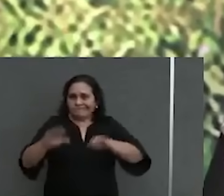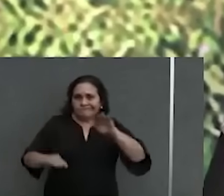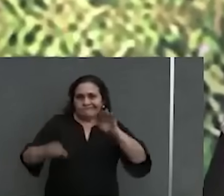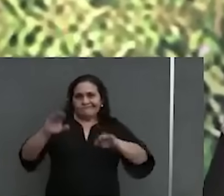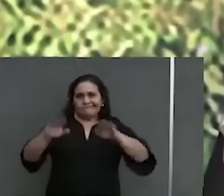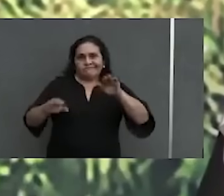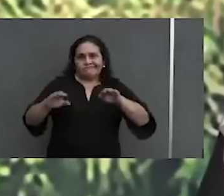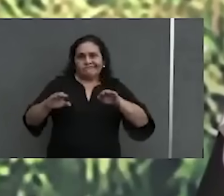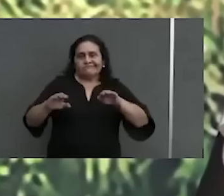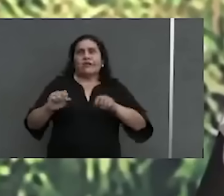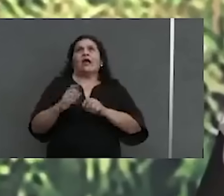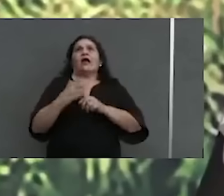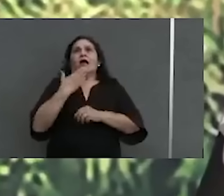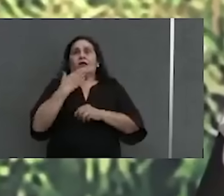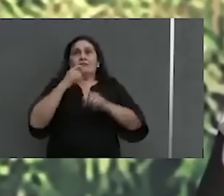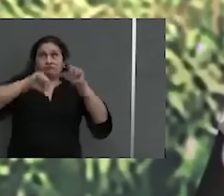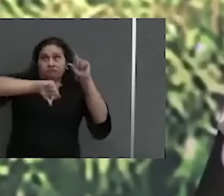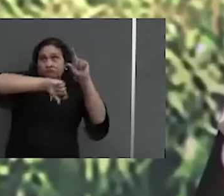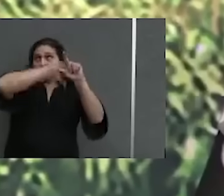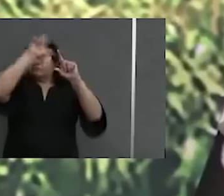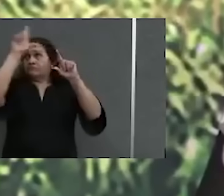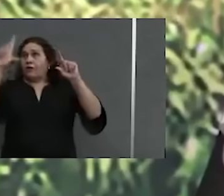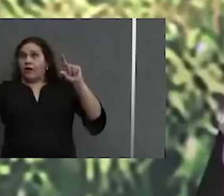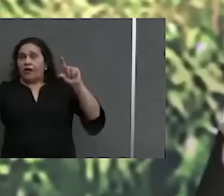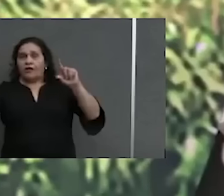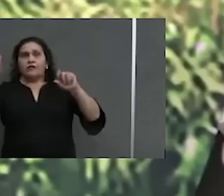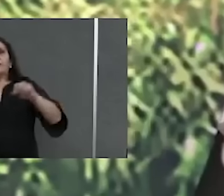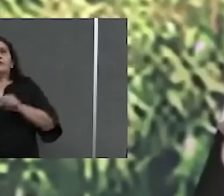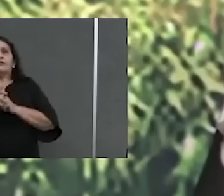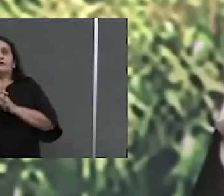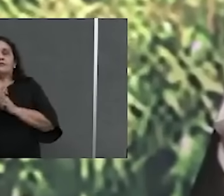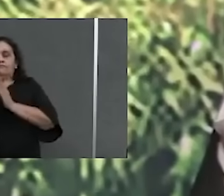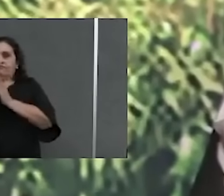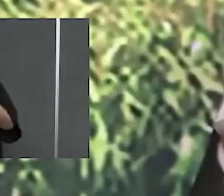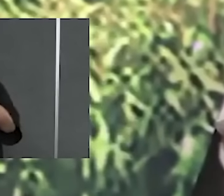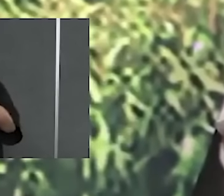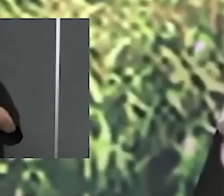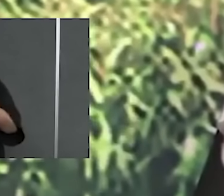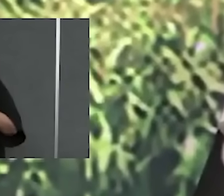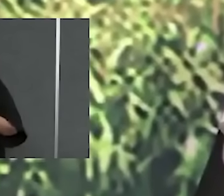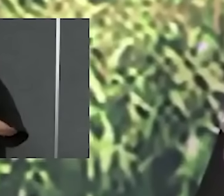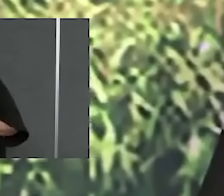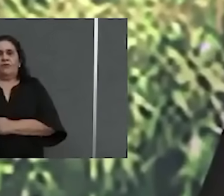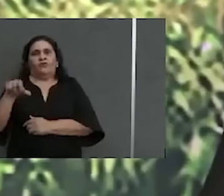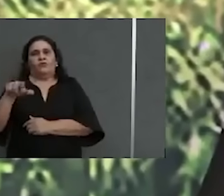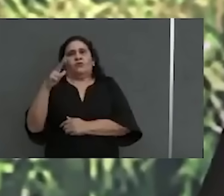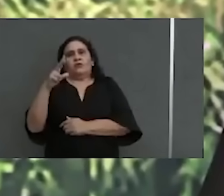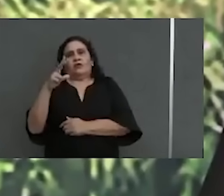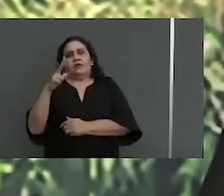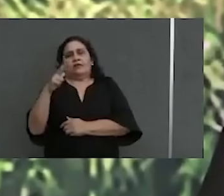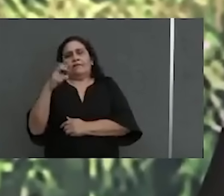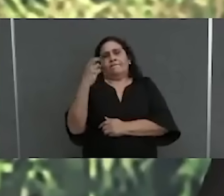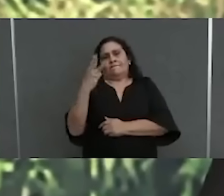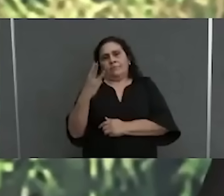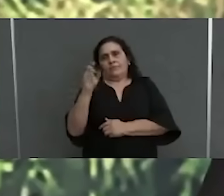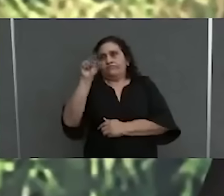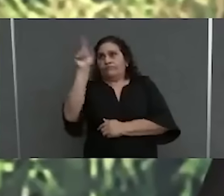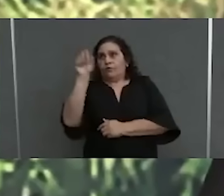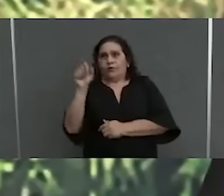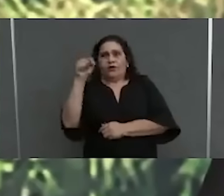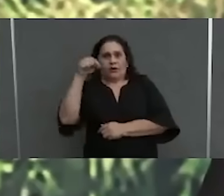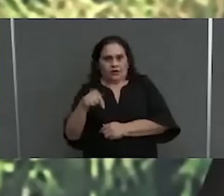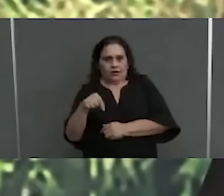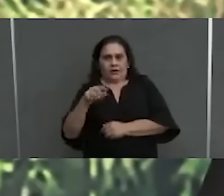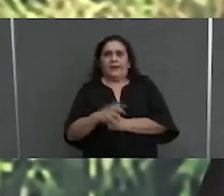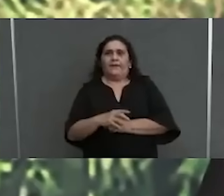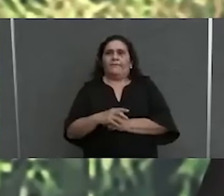nacional, la pobreza, la desigualdad se reduce al menos 3.1%, pero aquí en Yucatán se reduce al